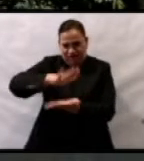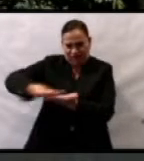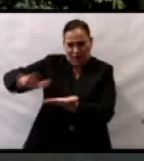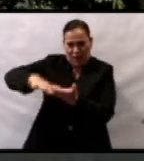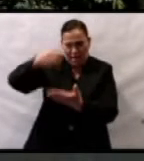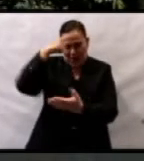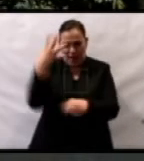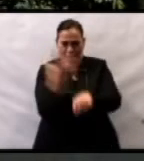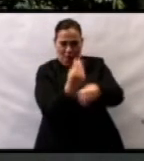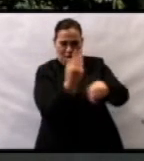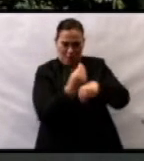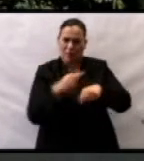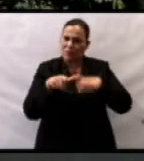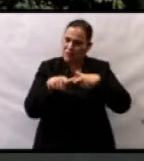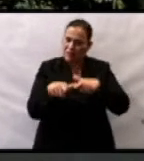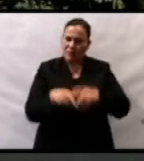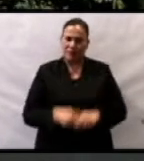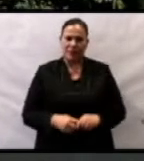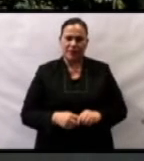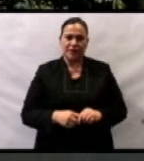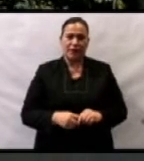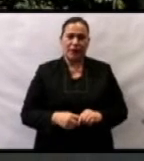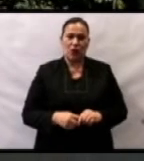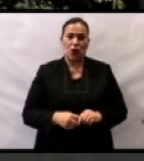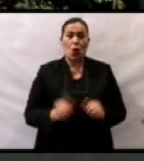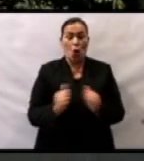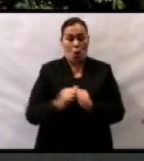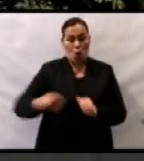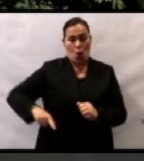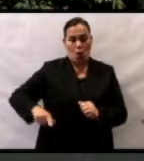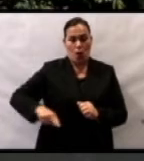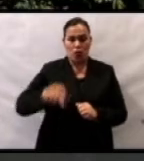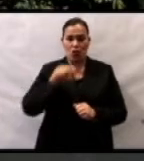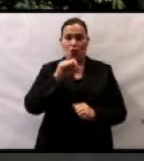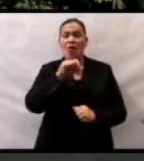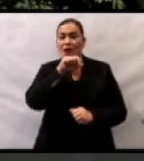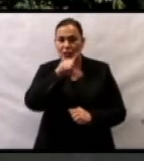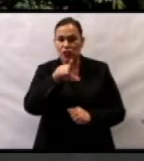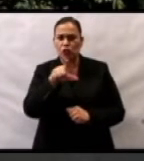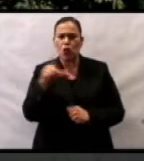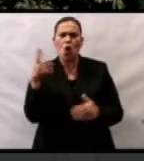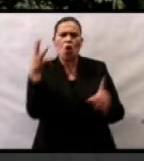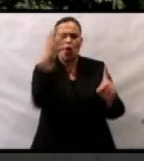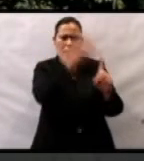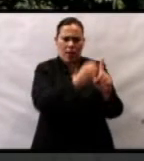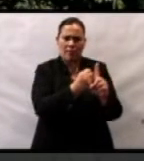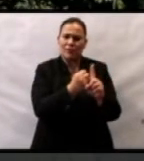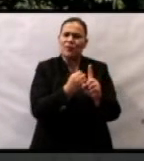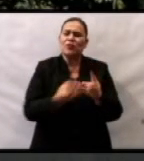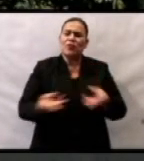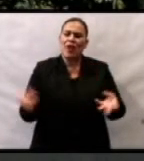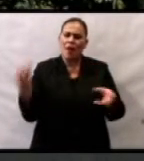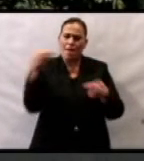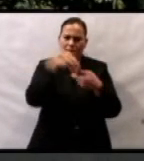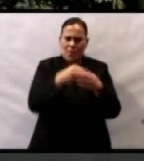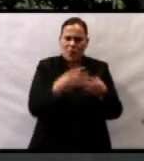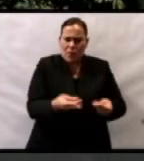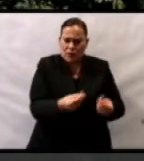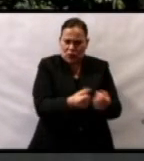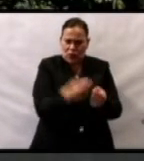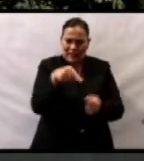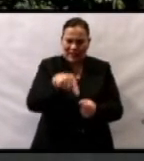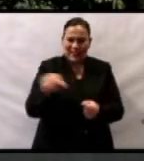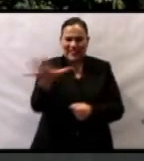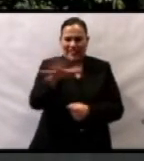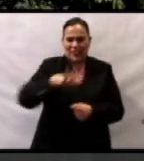vialidades. Con el gobierno de Jalisco logramos grandes inversiones para el municipio, como